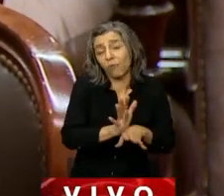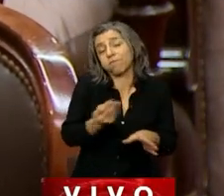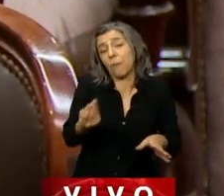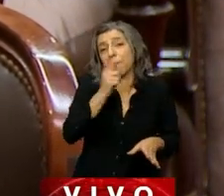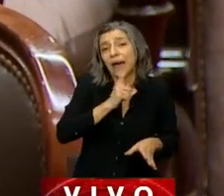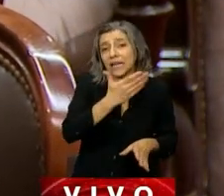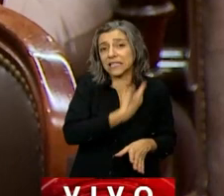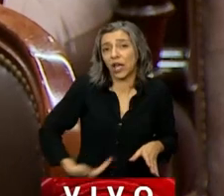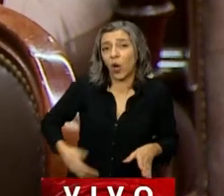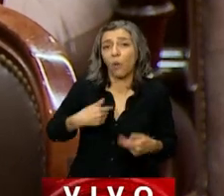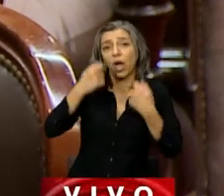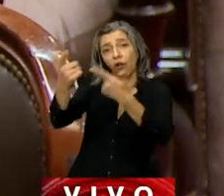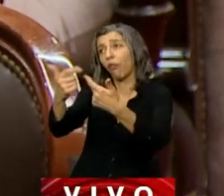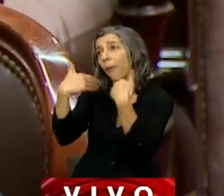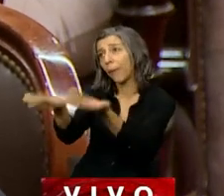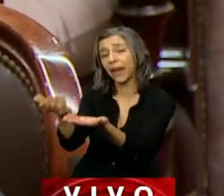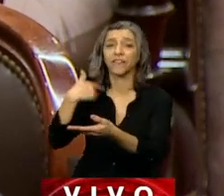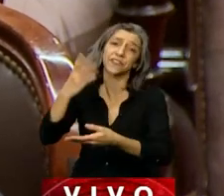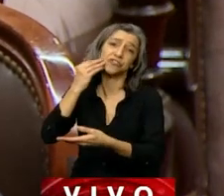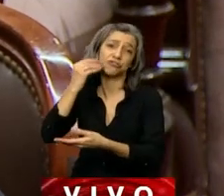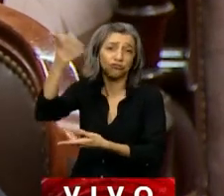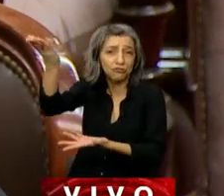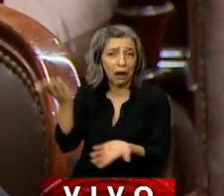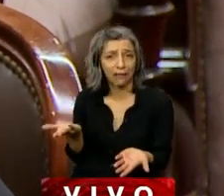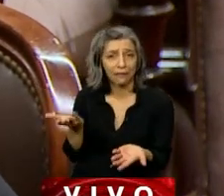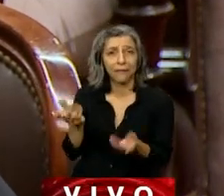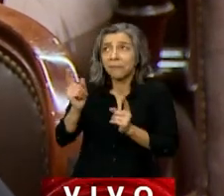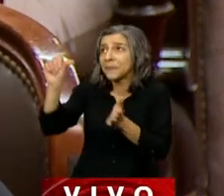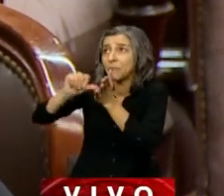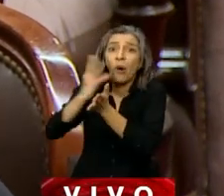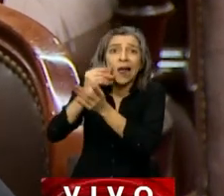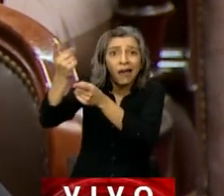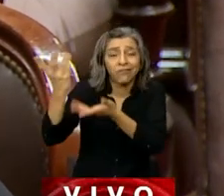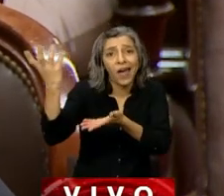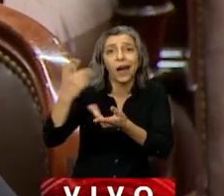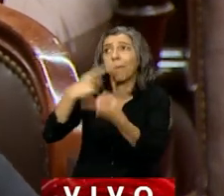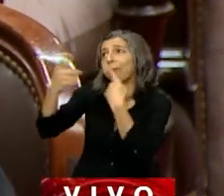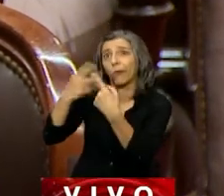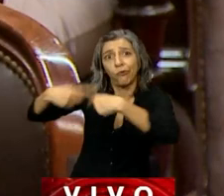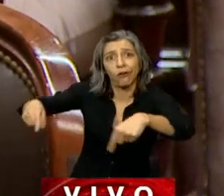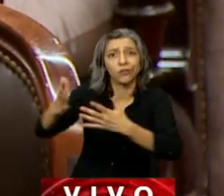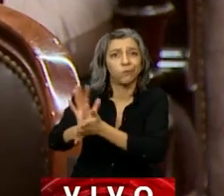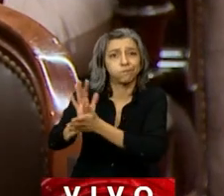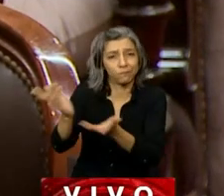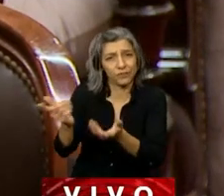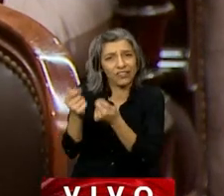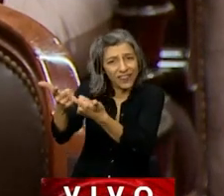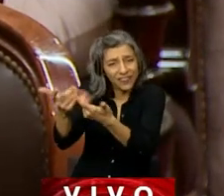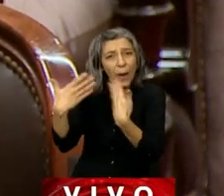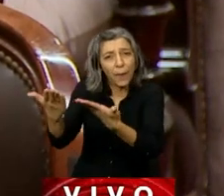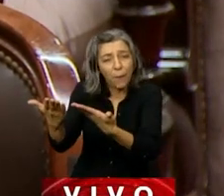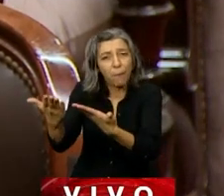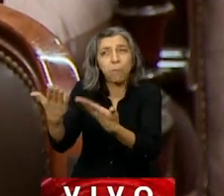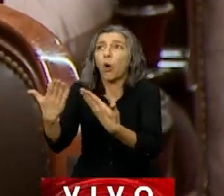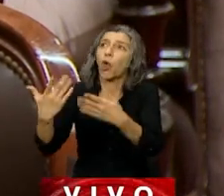por parte del Reino Unido de una situación en espejo en la misma área o de múltiples situaciones en espejo en distintas áreas de la